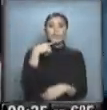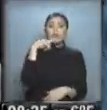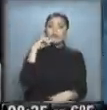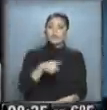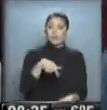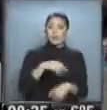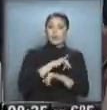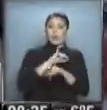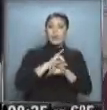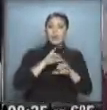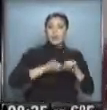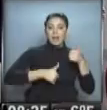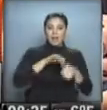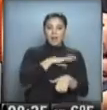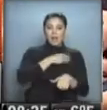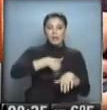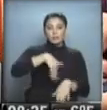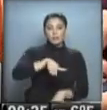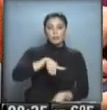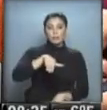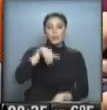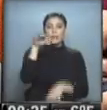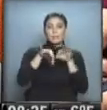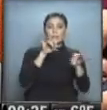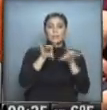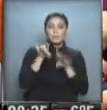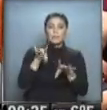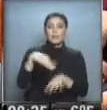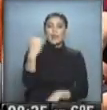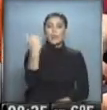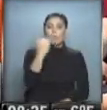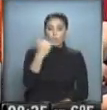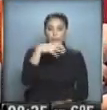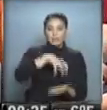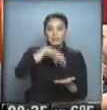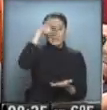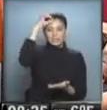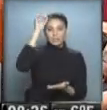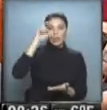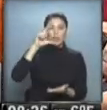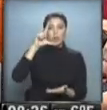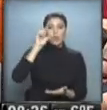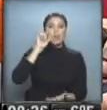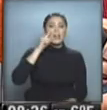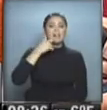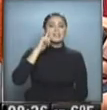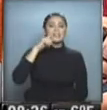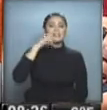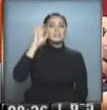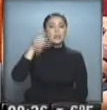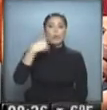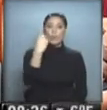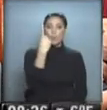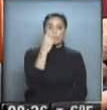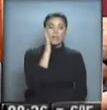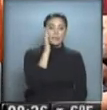de campaña con vistas a las primarias abiertas del próximo domingo se va a realizar el jueves en el teatro coliseo a la una de la tarde y no a las 20